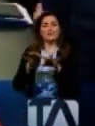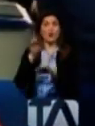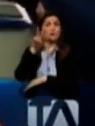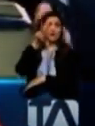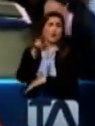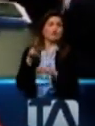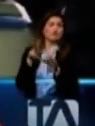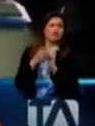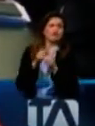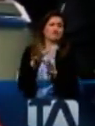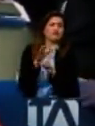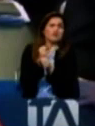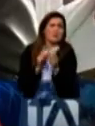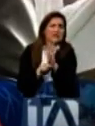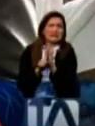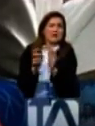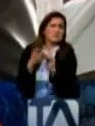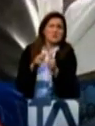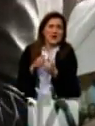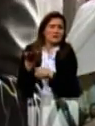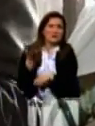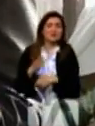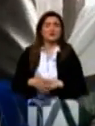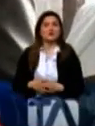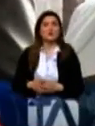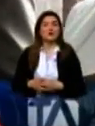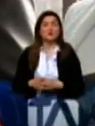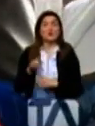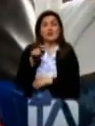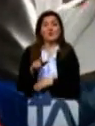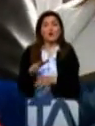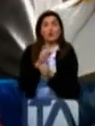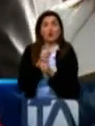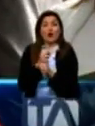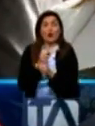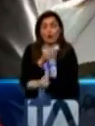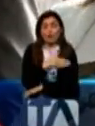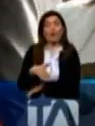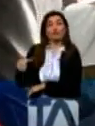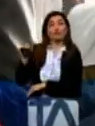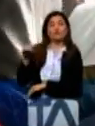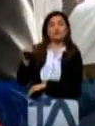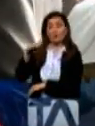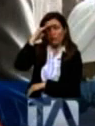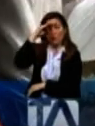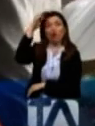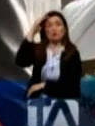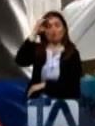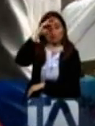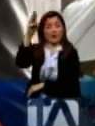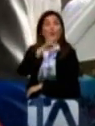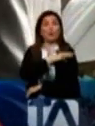los problemas de seguridad y de desarrollo. Que necesitamos seguridad en la frontera con la presencia policial y militar